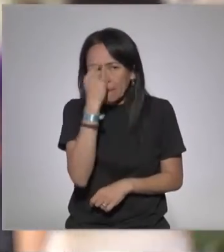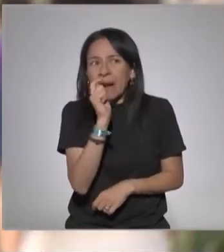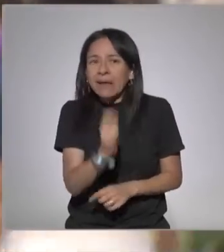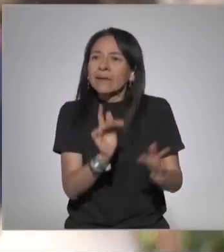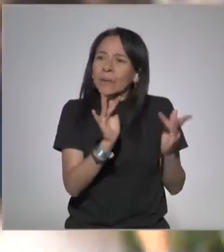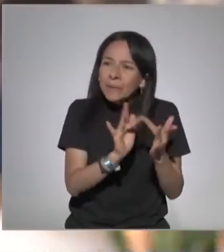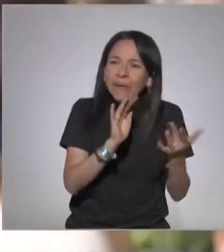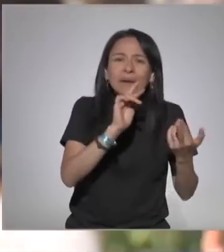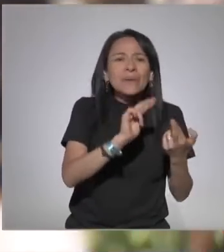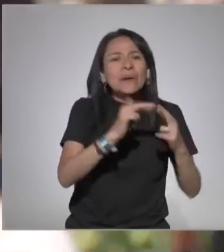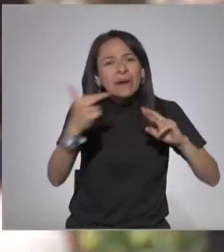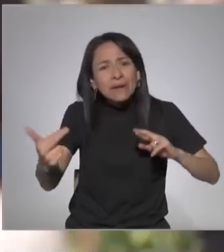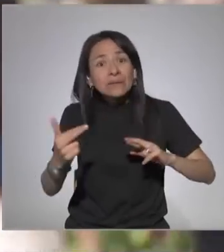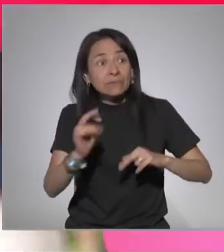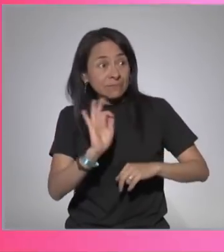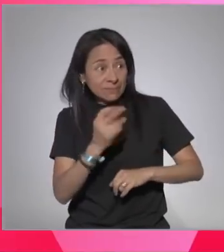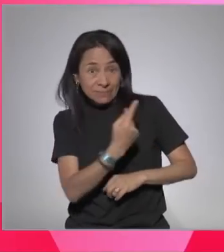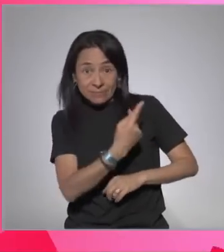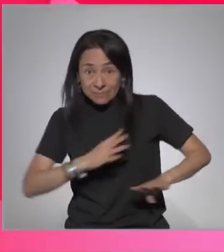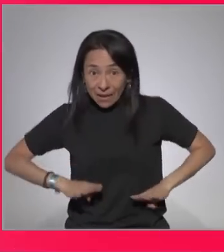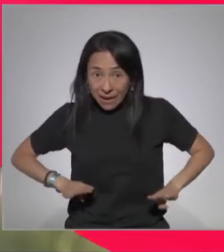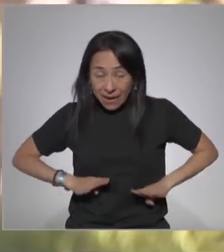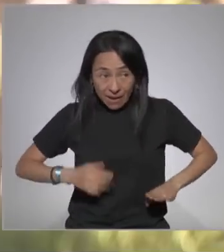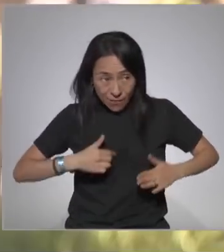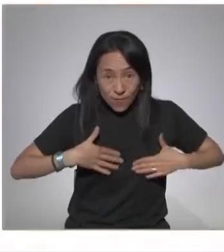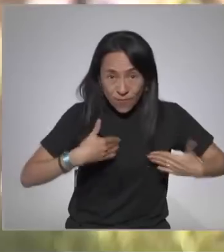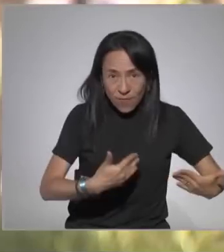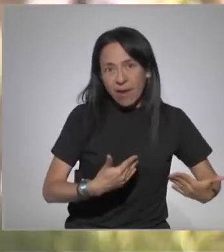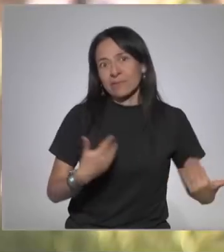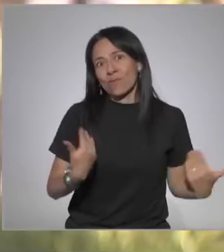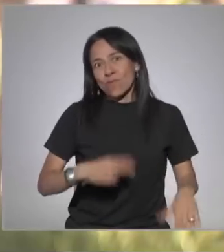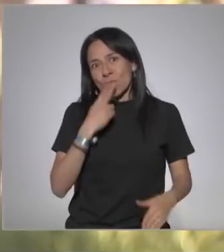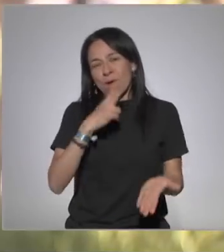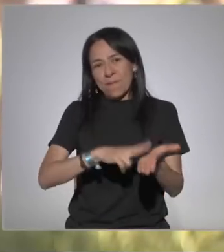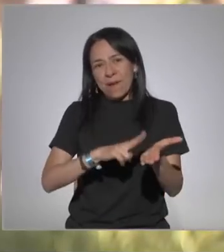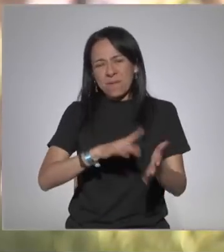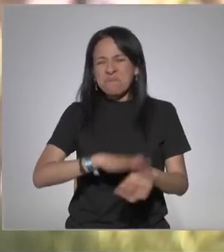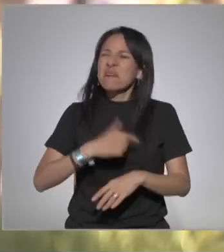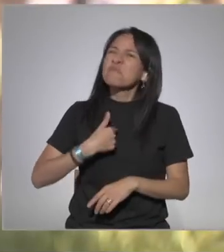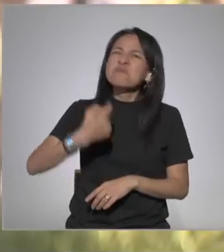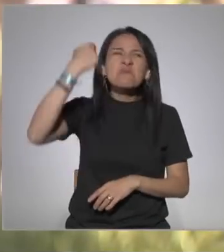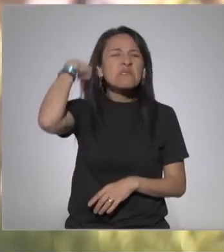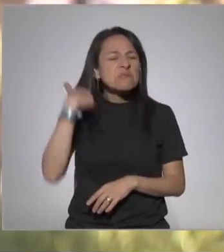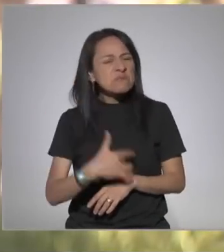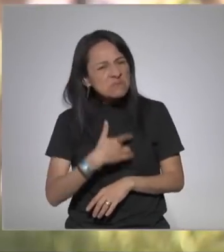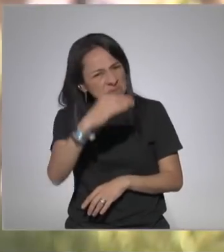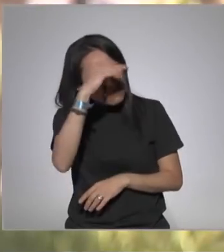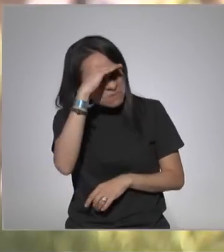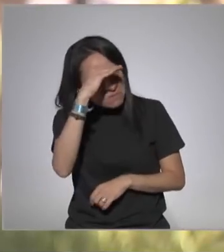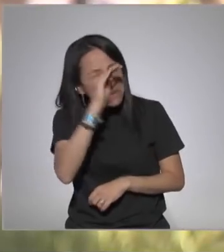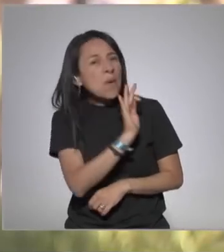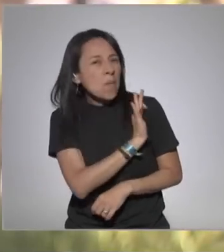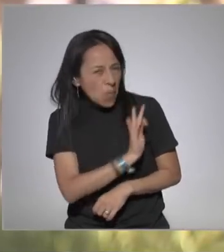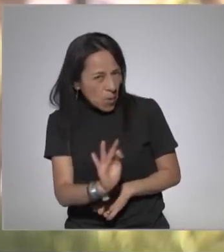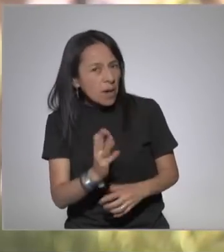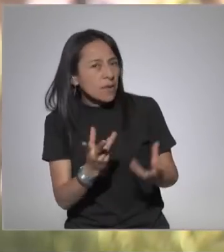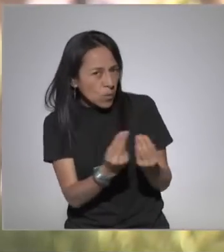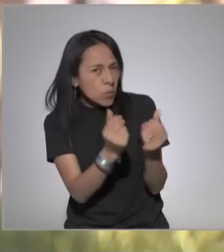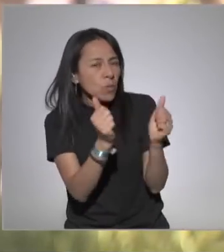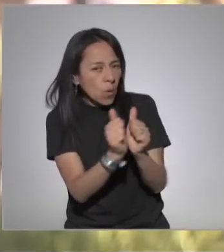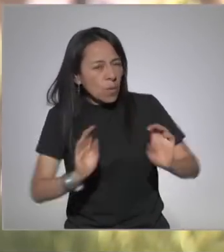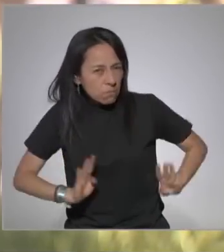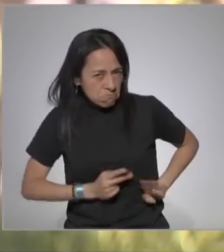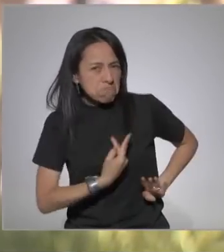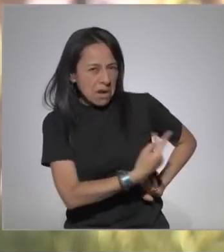relación y más si es tu pareja y confías en él. Yo creo podemos tener la complicidad con una pareja, ¿no? Y ser un